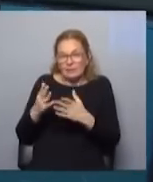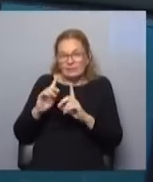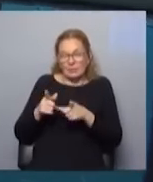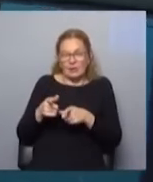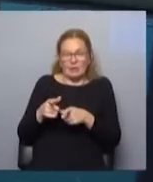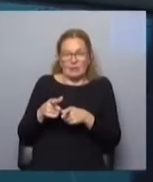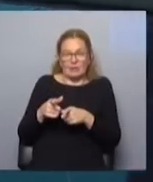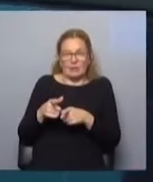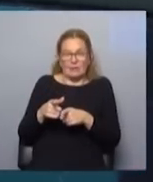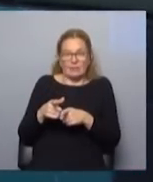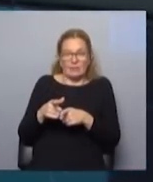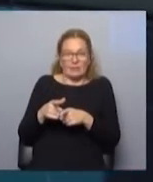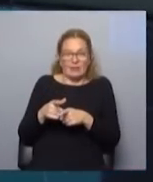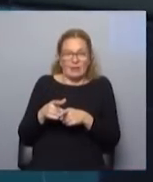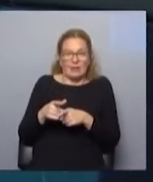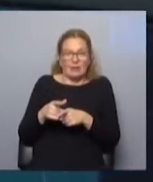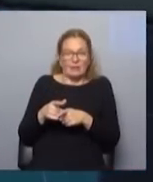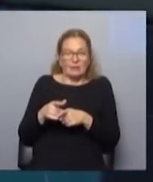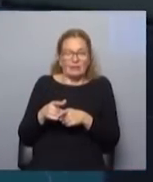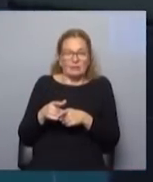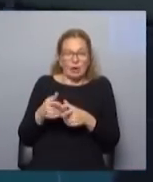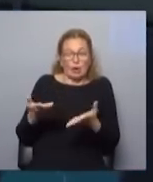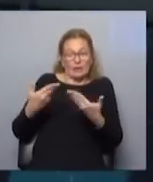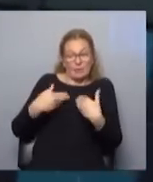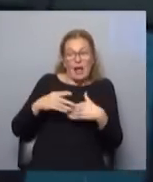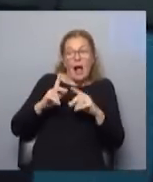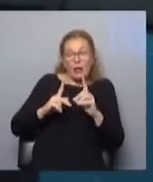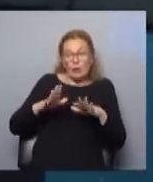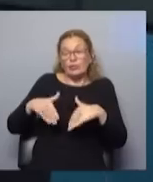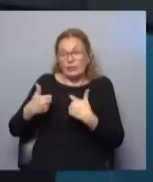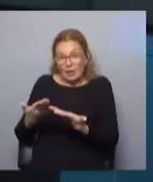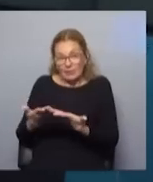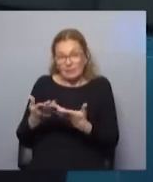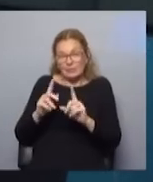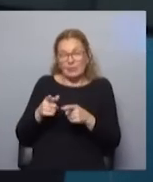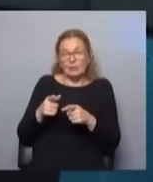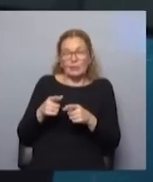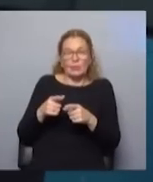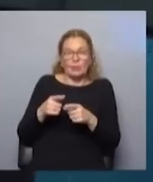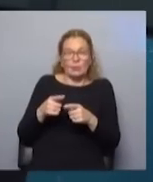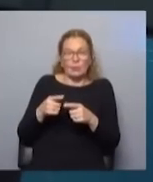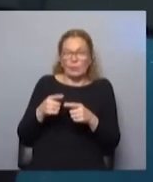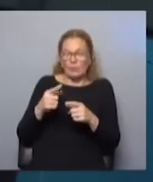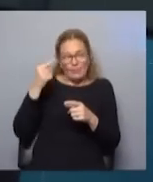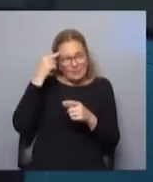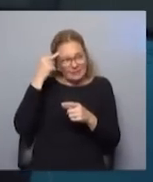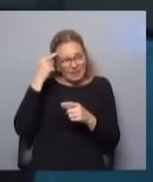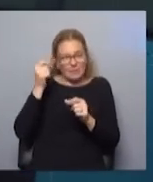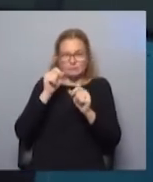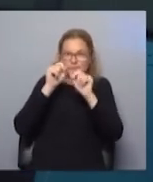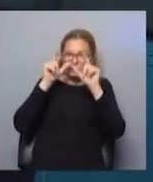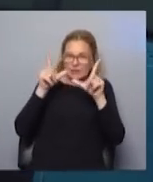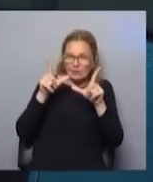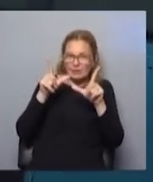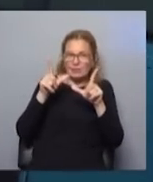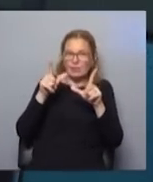parte de lo que de lo que recibían en fin hubo que agudizar el ingenio prestarle atención a